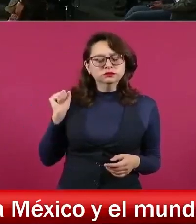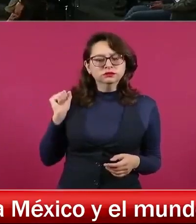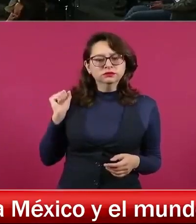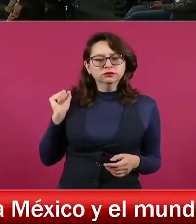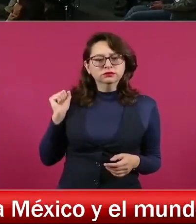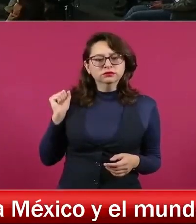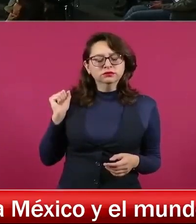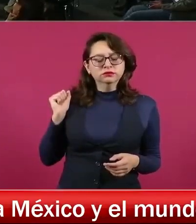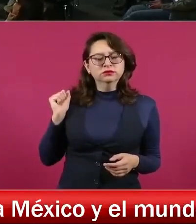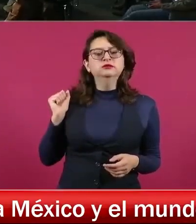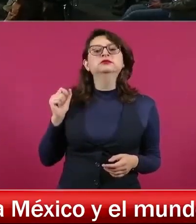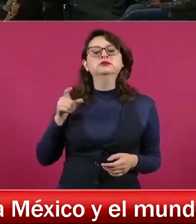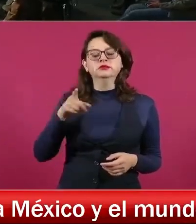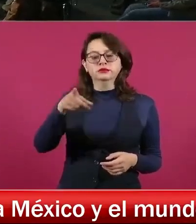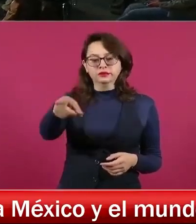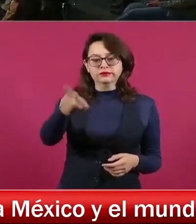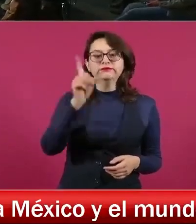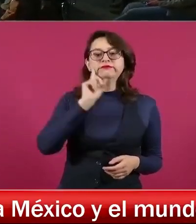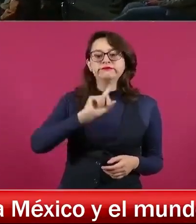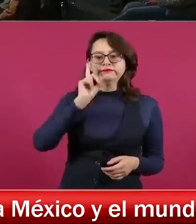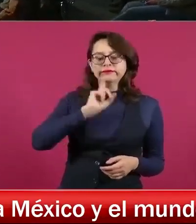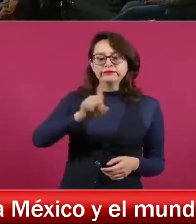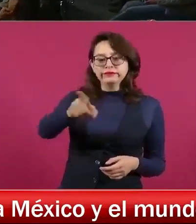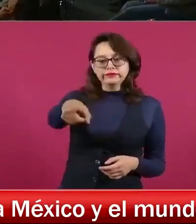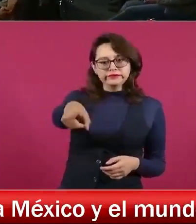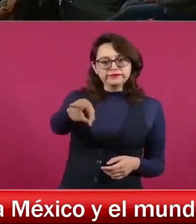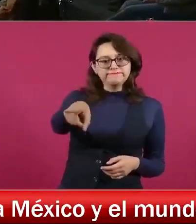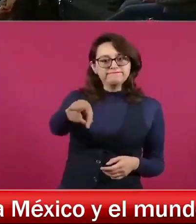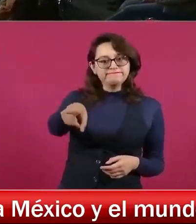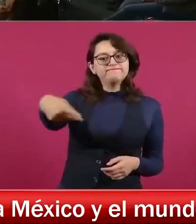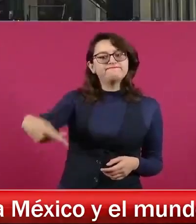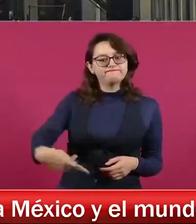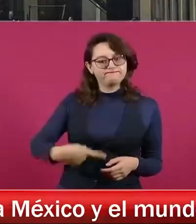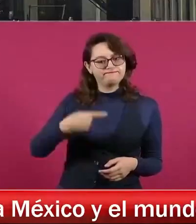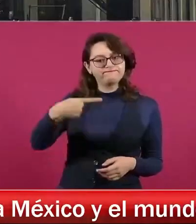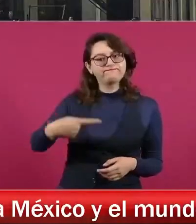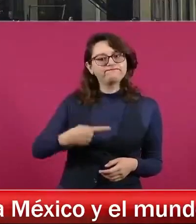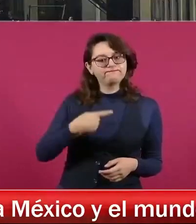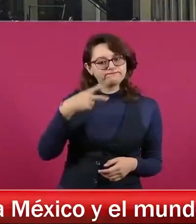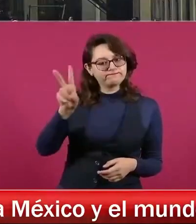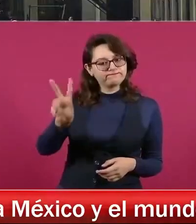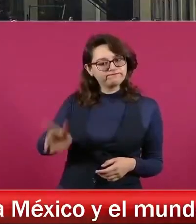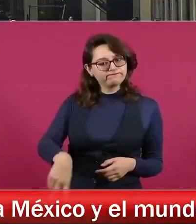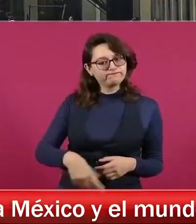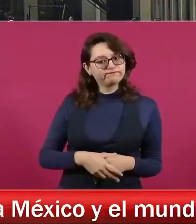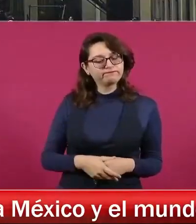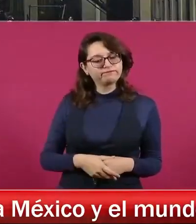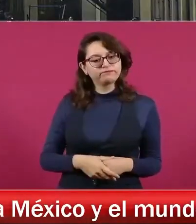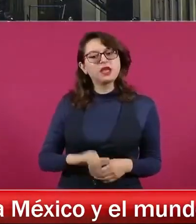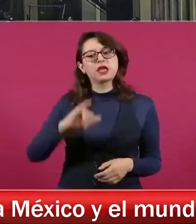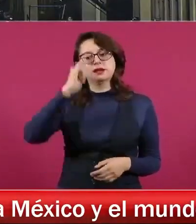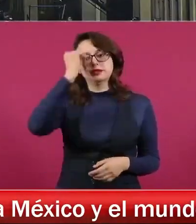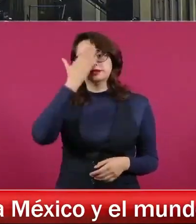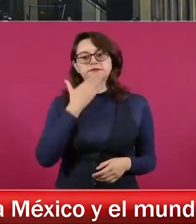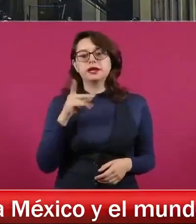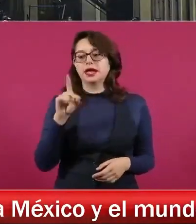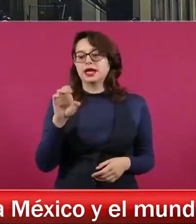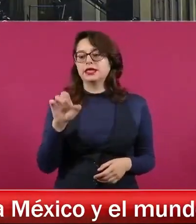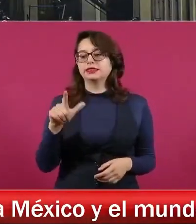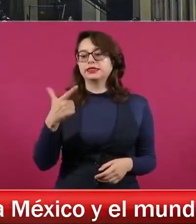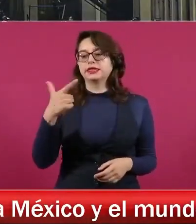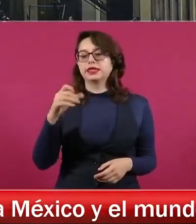todos y si no la compañera usted fue verdad la imagen del Golfo Sí